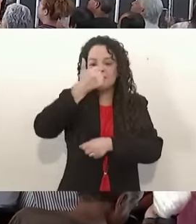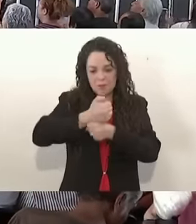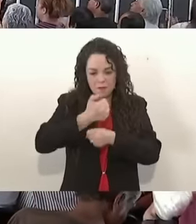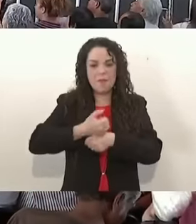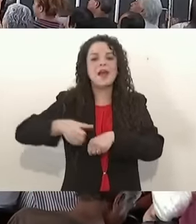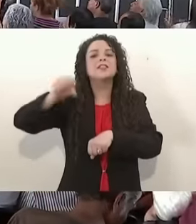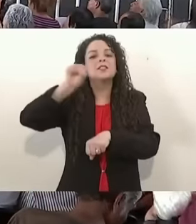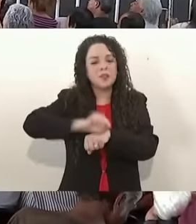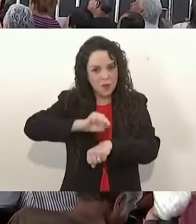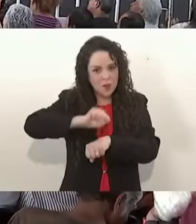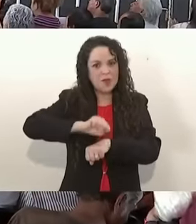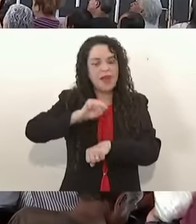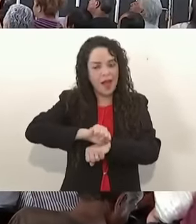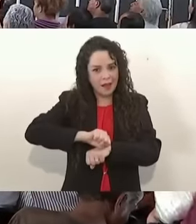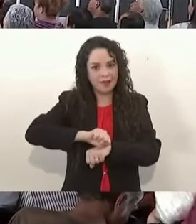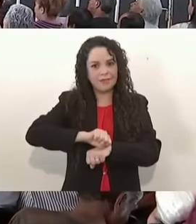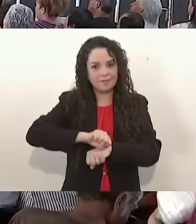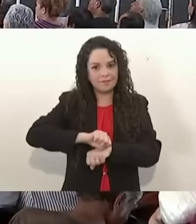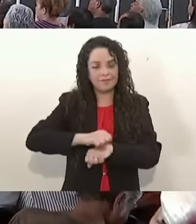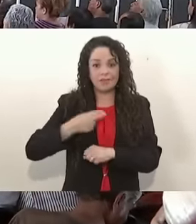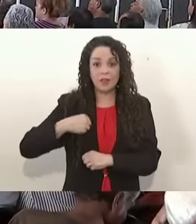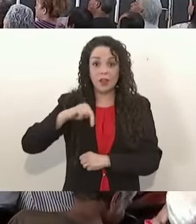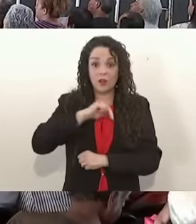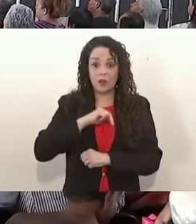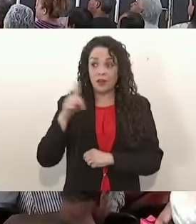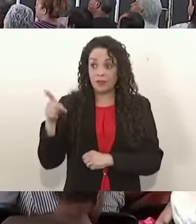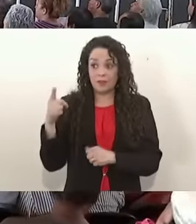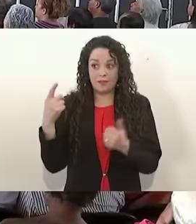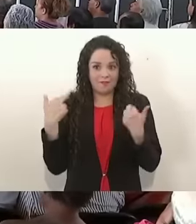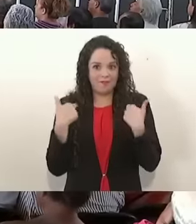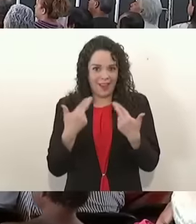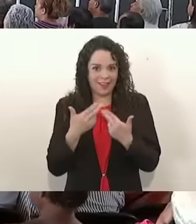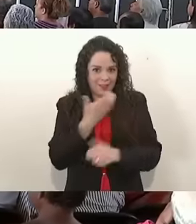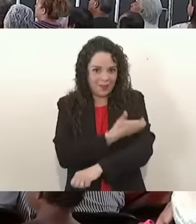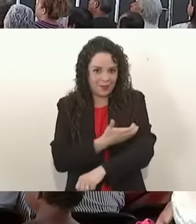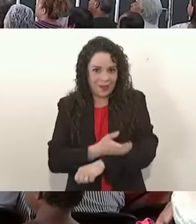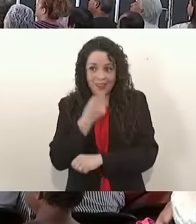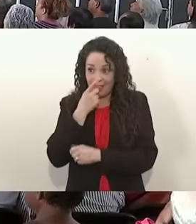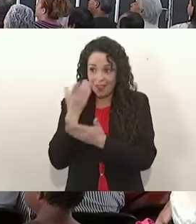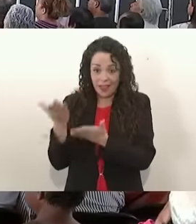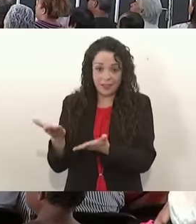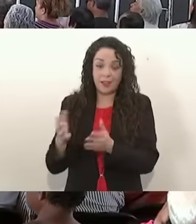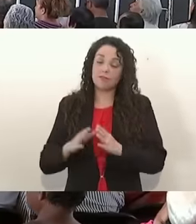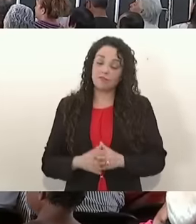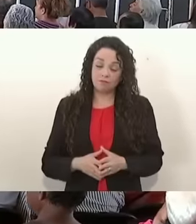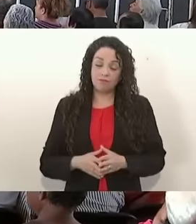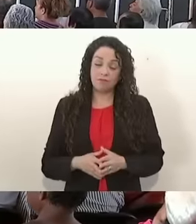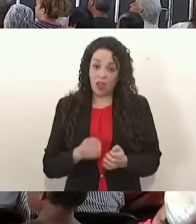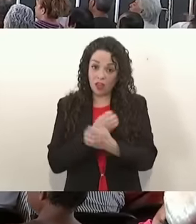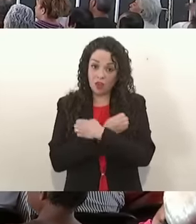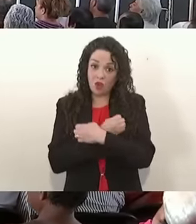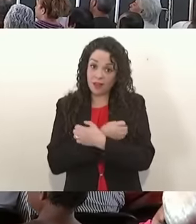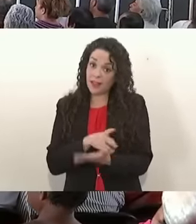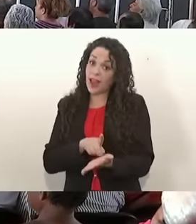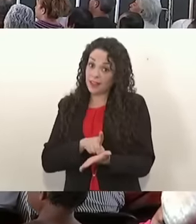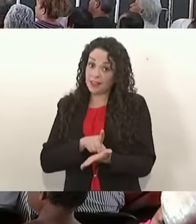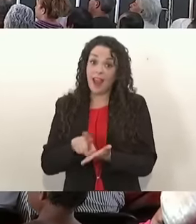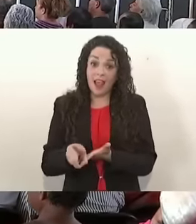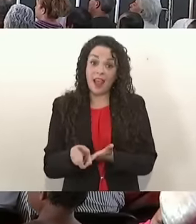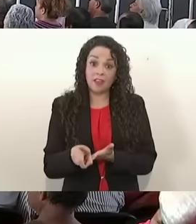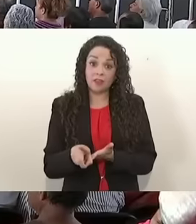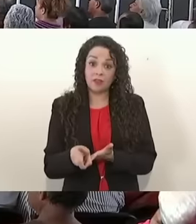como dicen nuestros compañeros maestros, la educación es un derecho y sin educación no